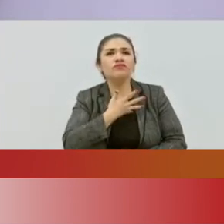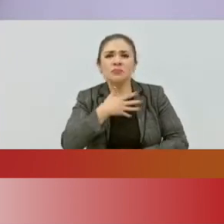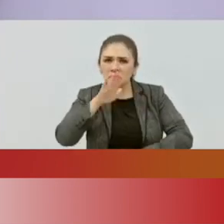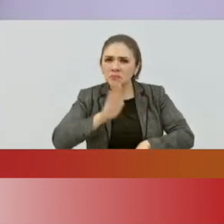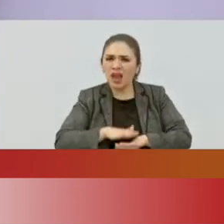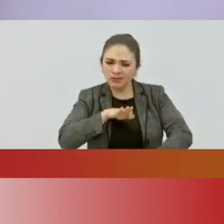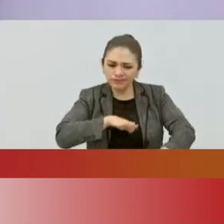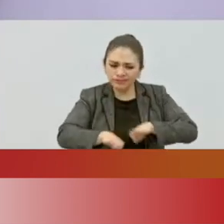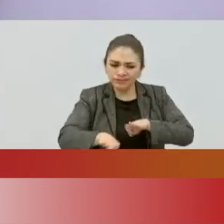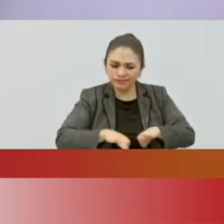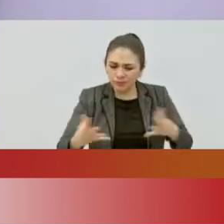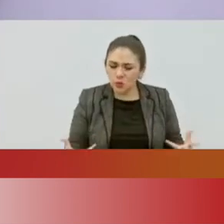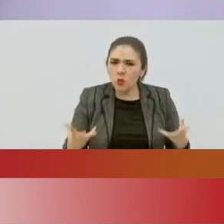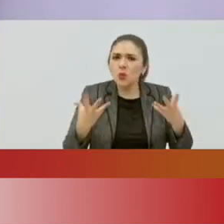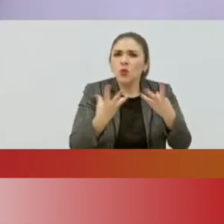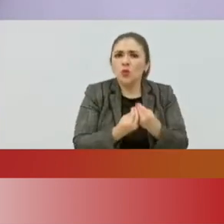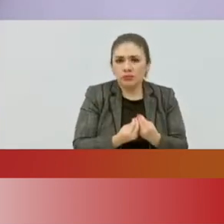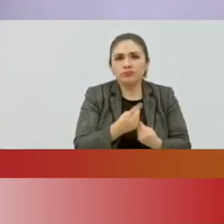trabajar juntos,